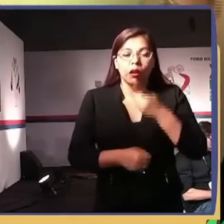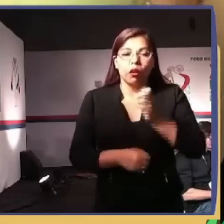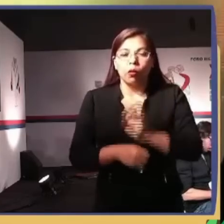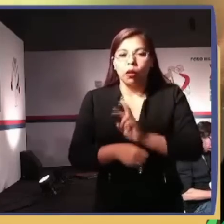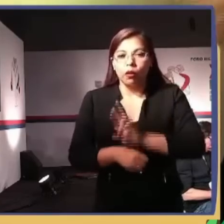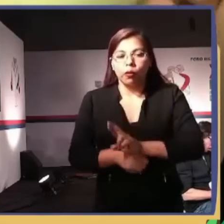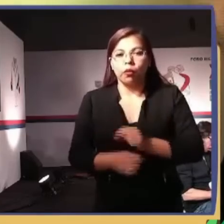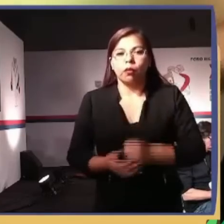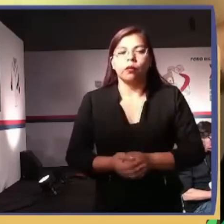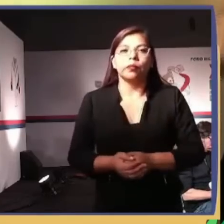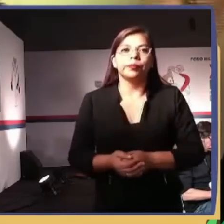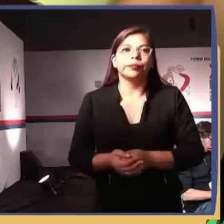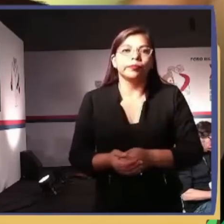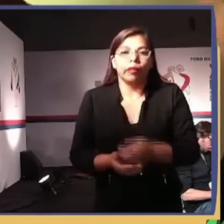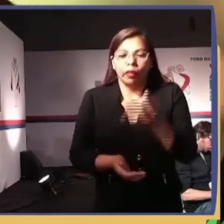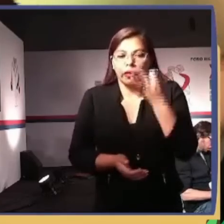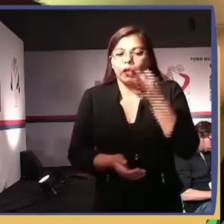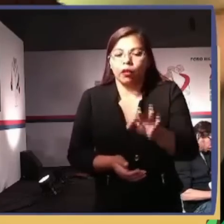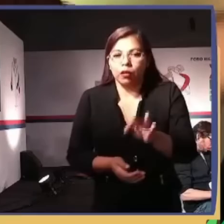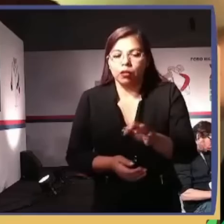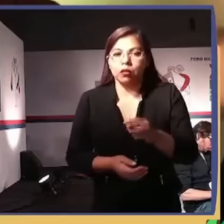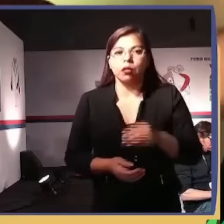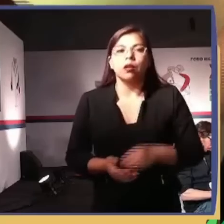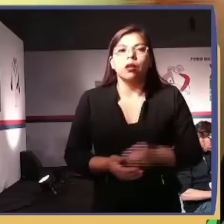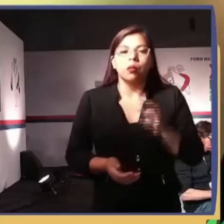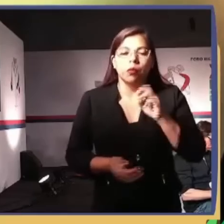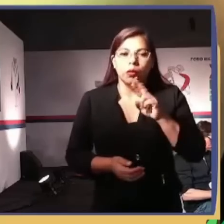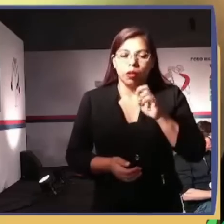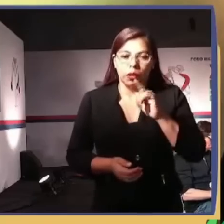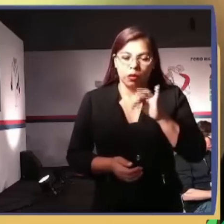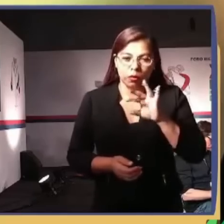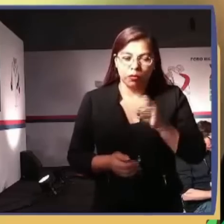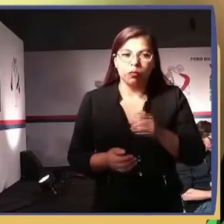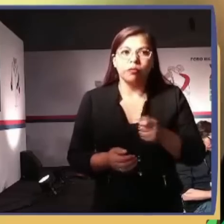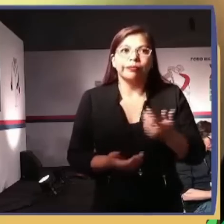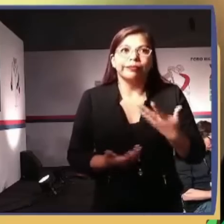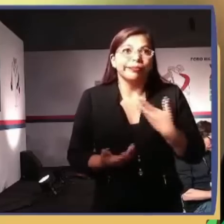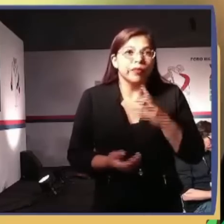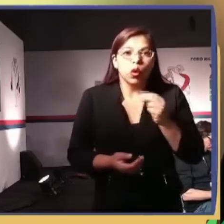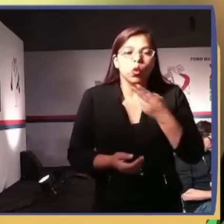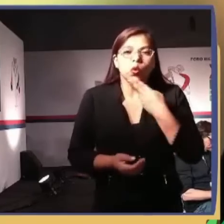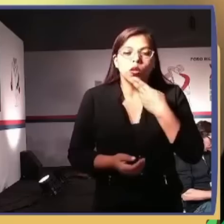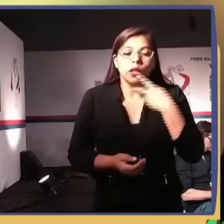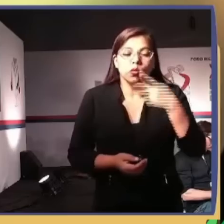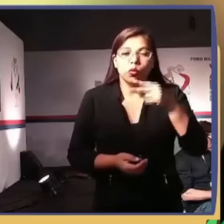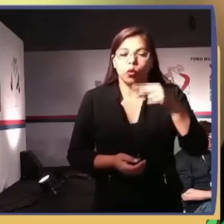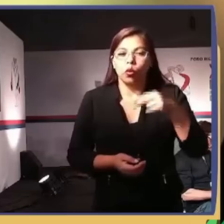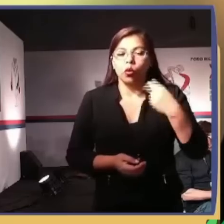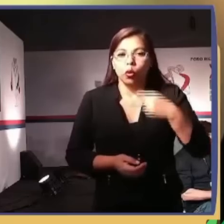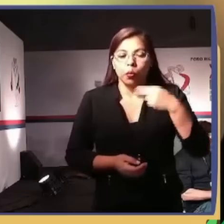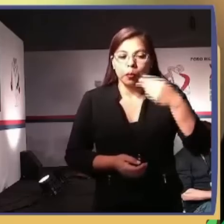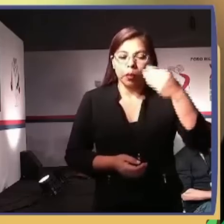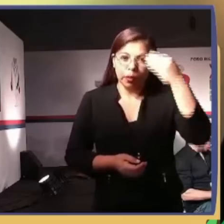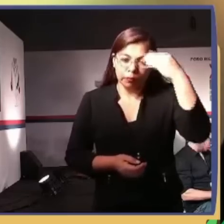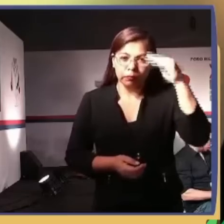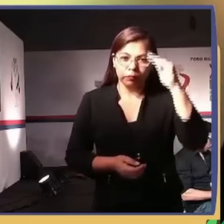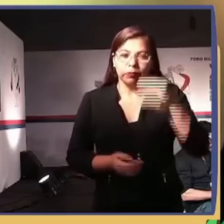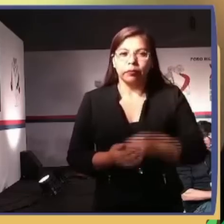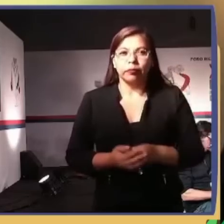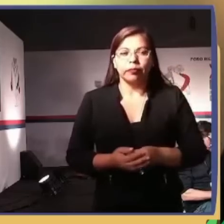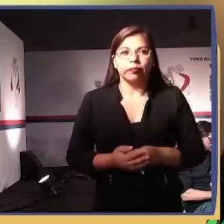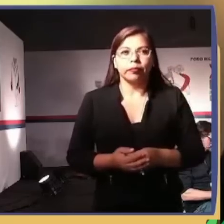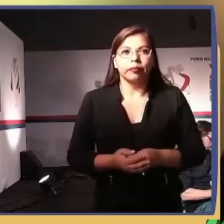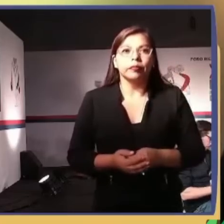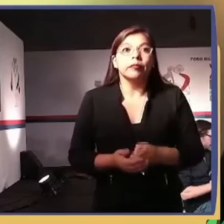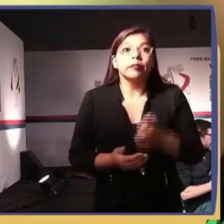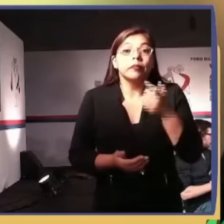infame traición de Moreno, concuerdo en no utilizar el nombre de pila, ha llevado a que nada más ni